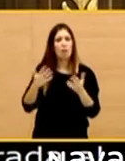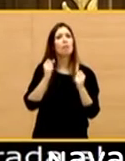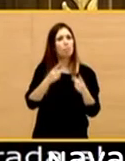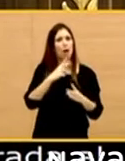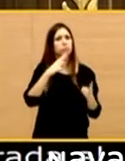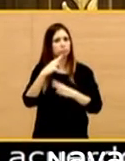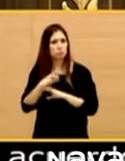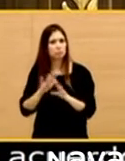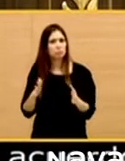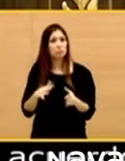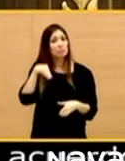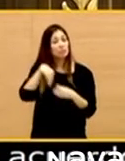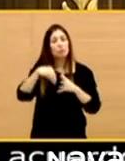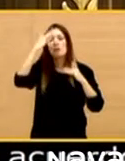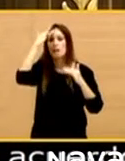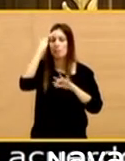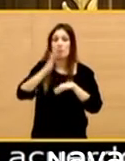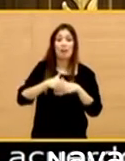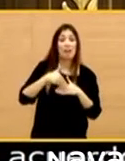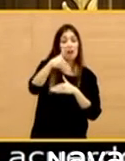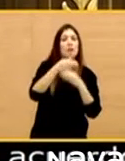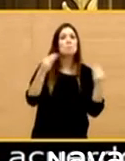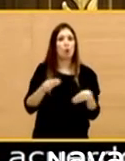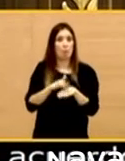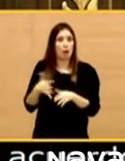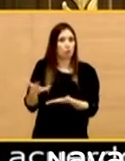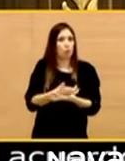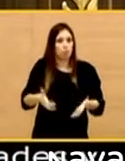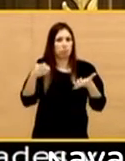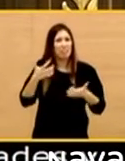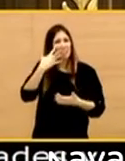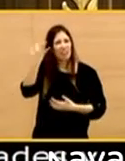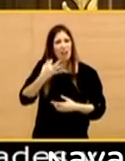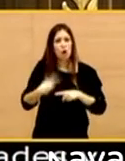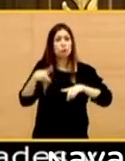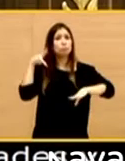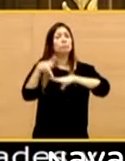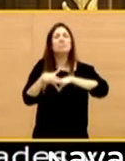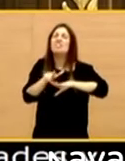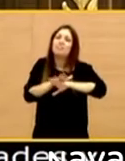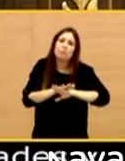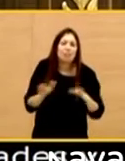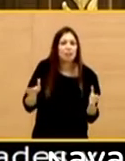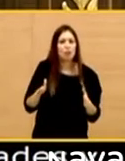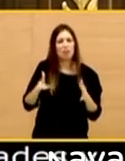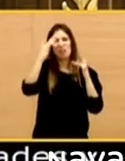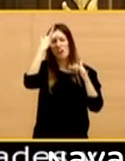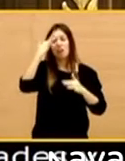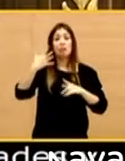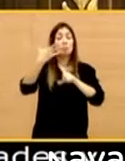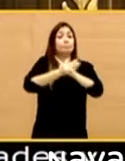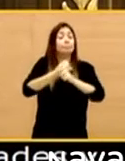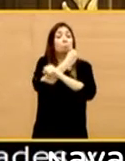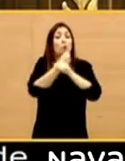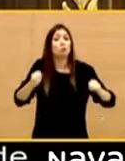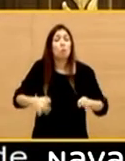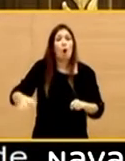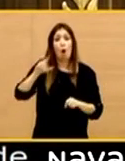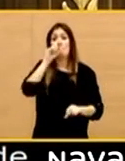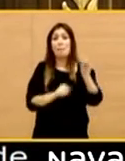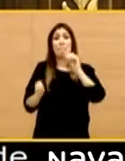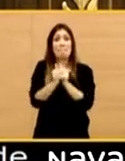esperanza en un futuro mejor para todos, lejos de verdades inamovibles, de planteamientos utópicos y de formulaciones mágicas.